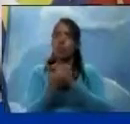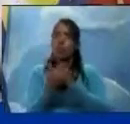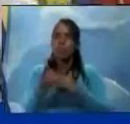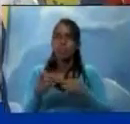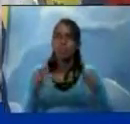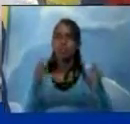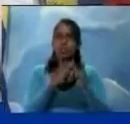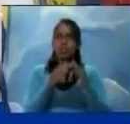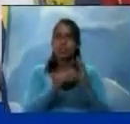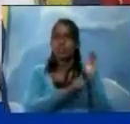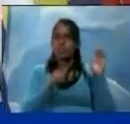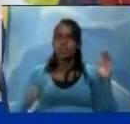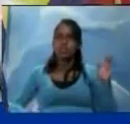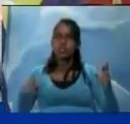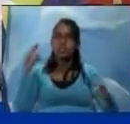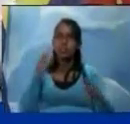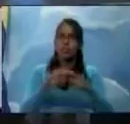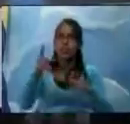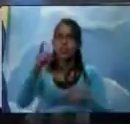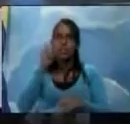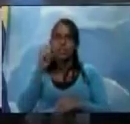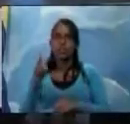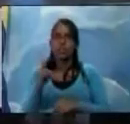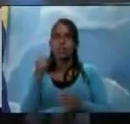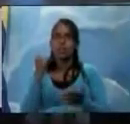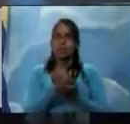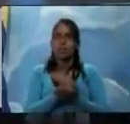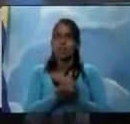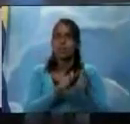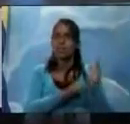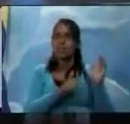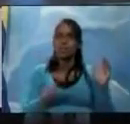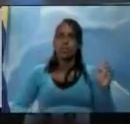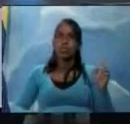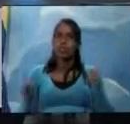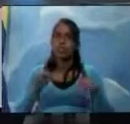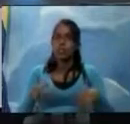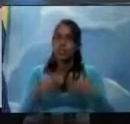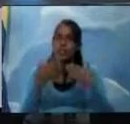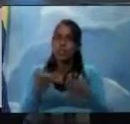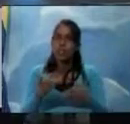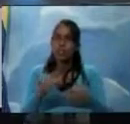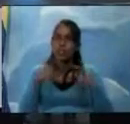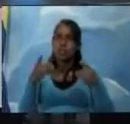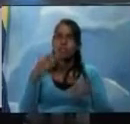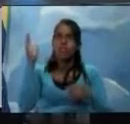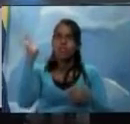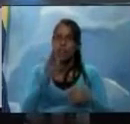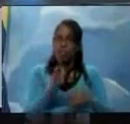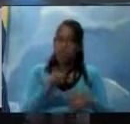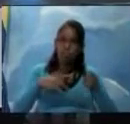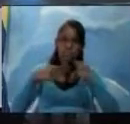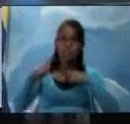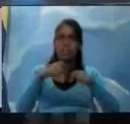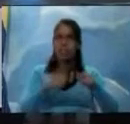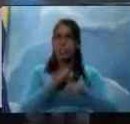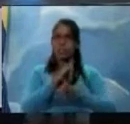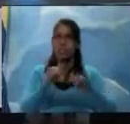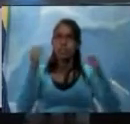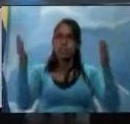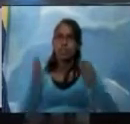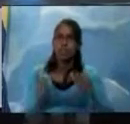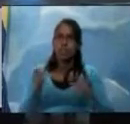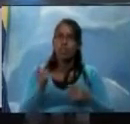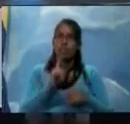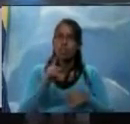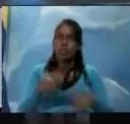tu garaje, que el Señor reprenda al diablo. Amén. El Señor no te entregó el don que te ha dado, el talento que te ha dado. No